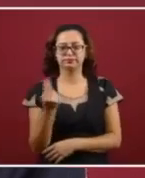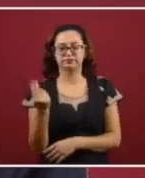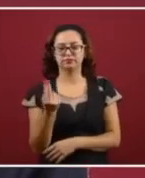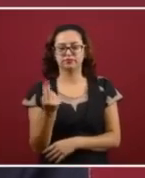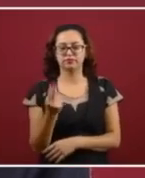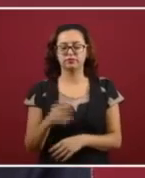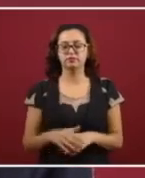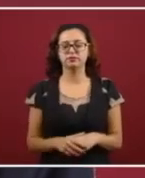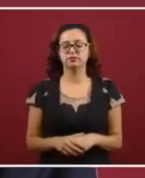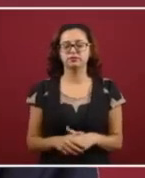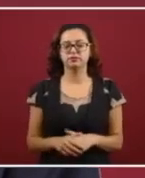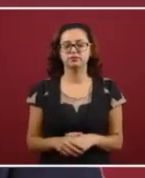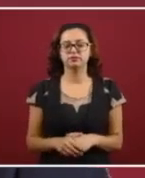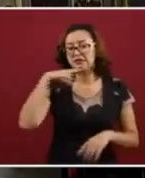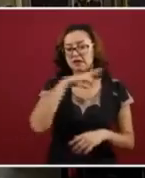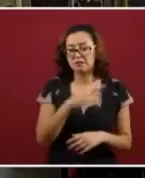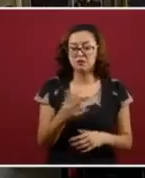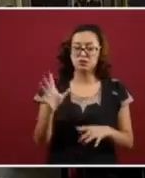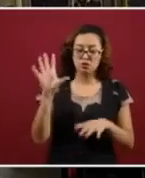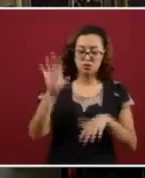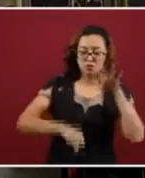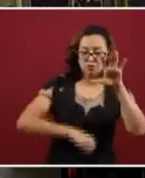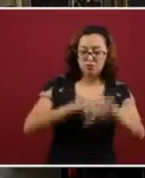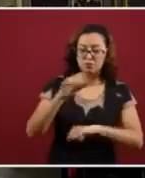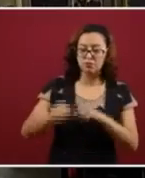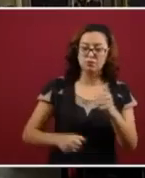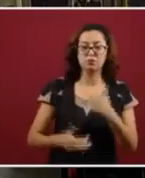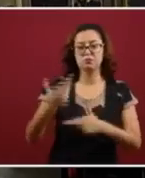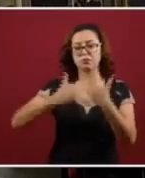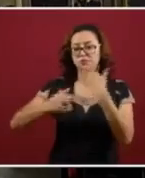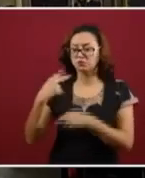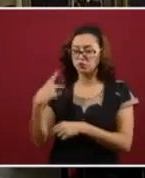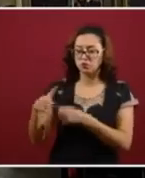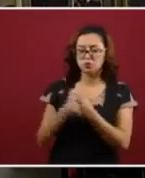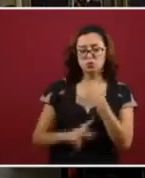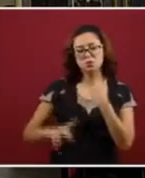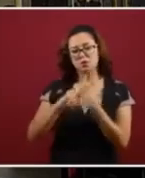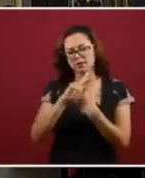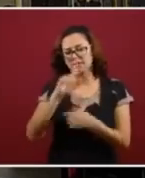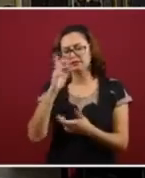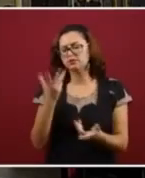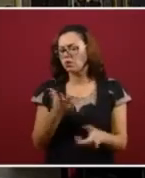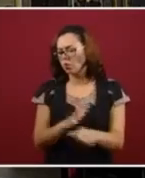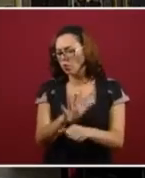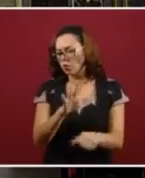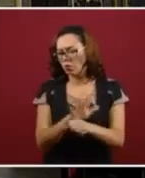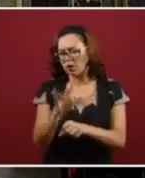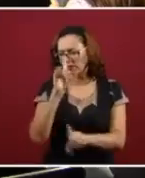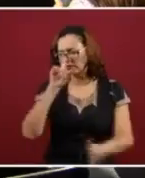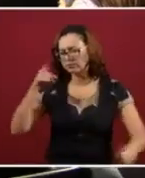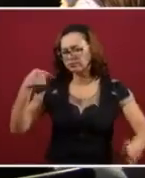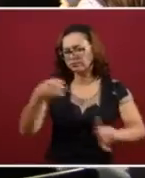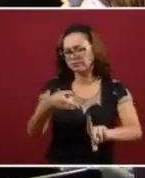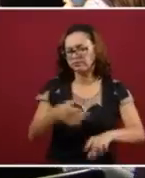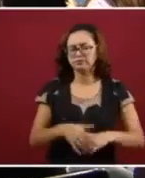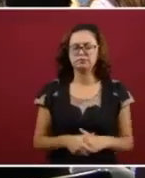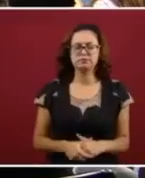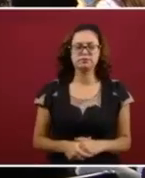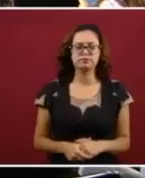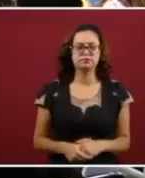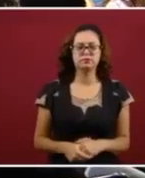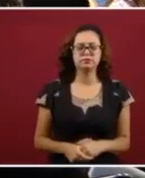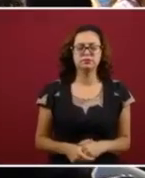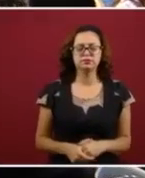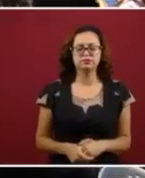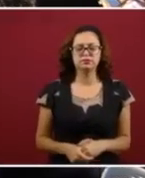niños centroamericanos, el mandatario detalló que deben ser protegidos y apoyados. Los niños migrantes tienen